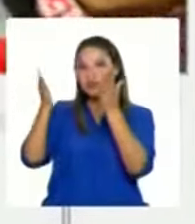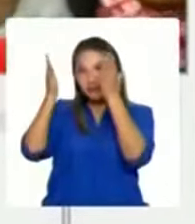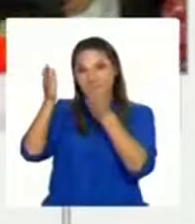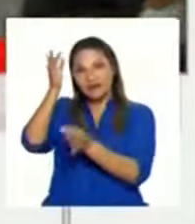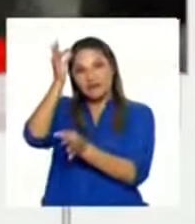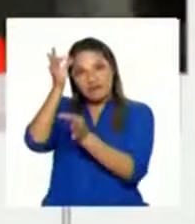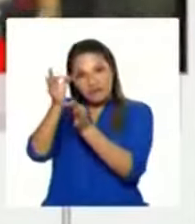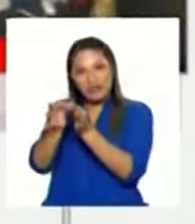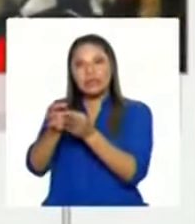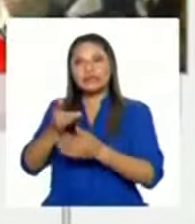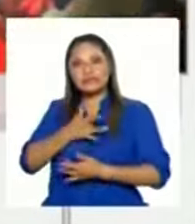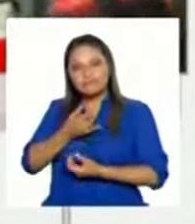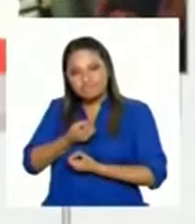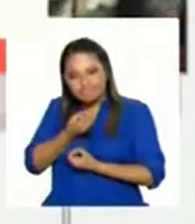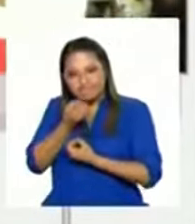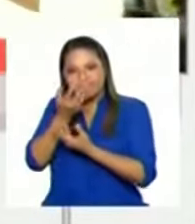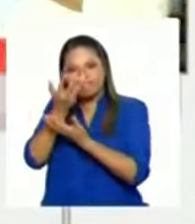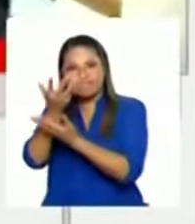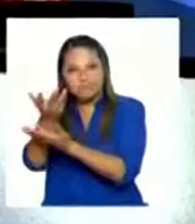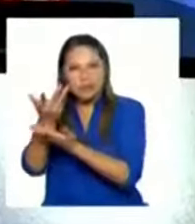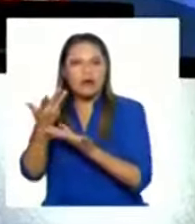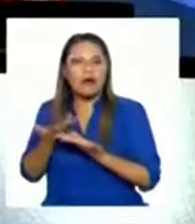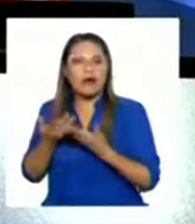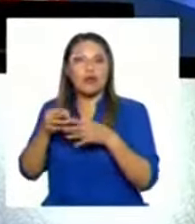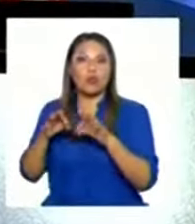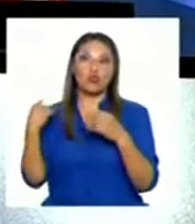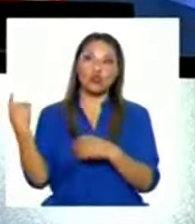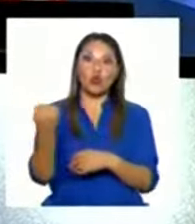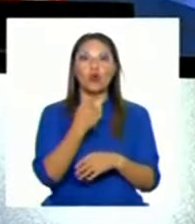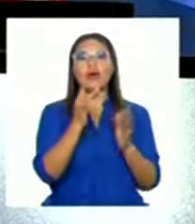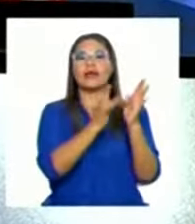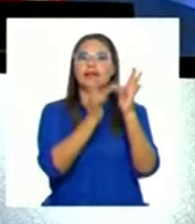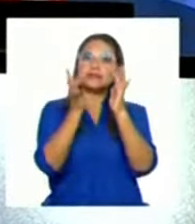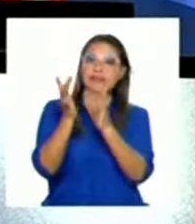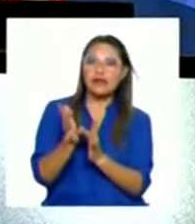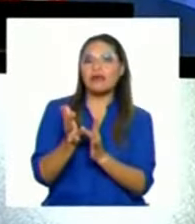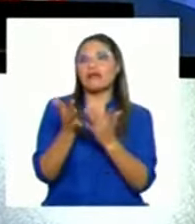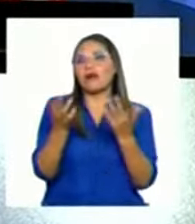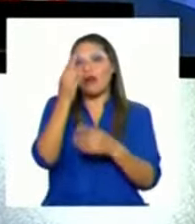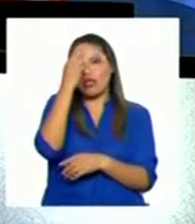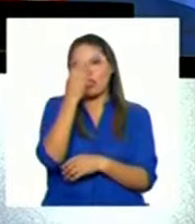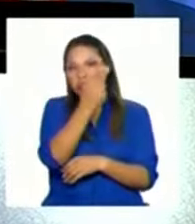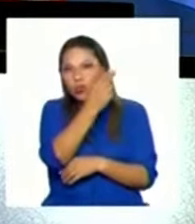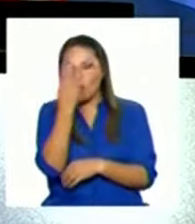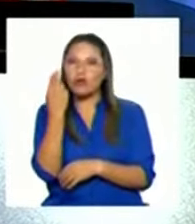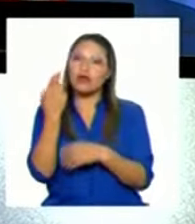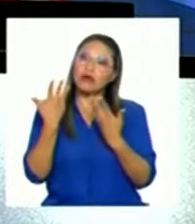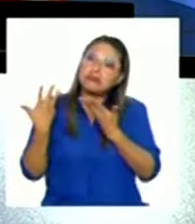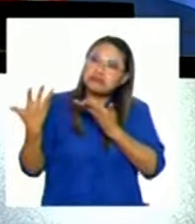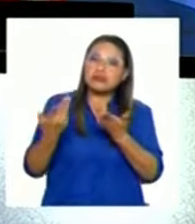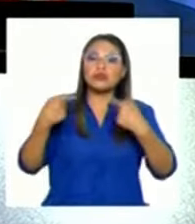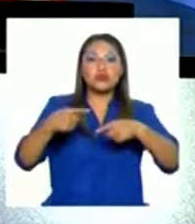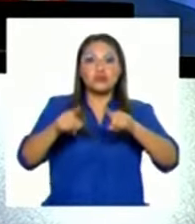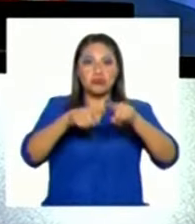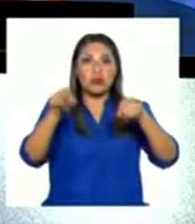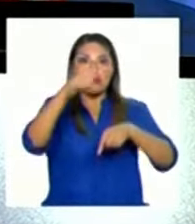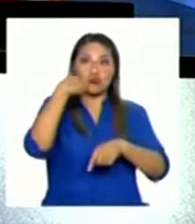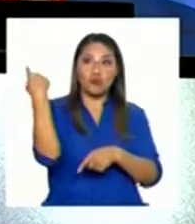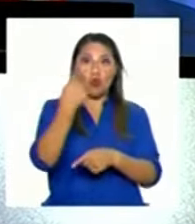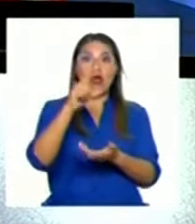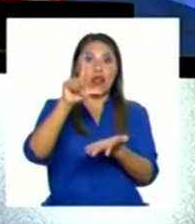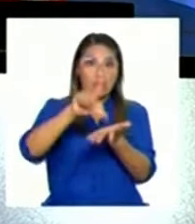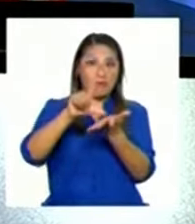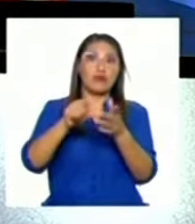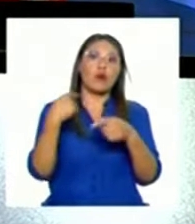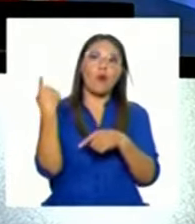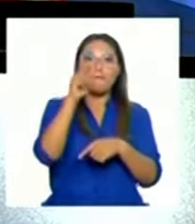fe, de nuestra devoción, porque, digamos, es una fiesta cristiano-católica, ¿no? Por eso que se profesan en nuestro país, ¿no?, ambas religiones,